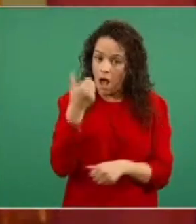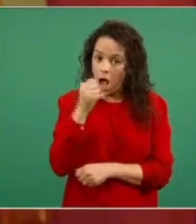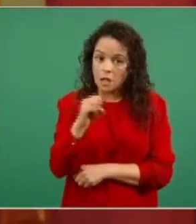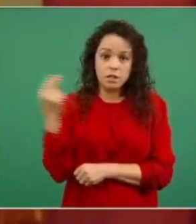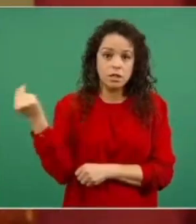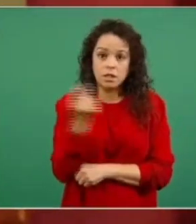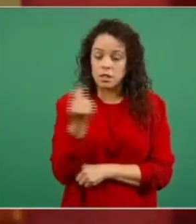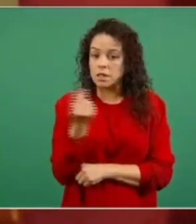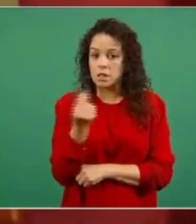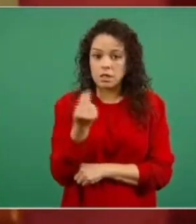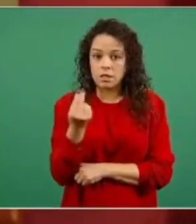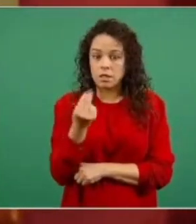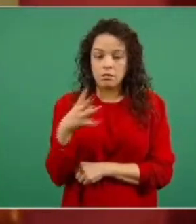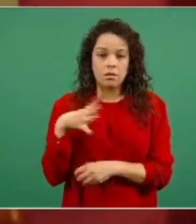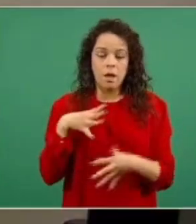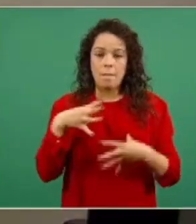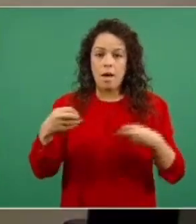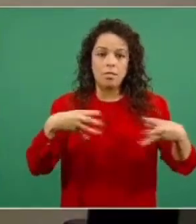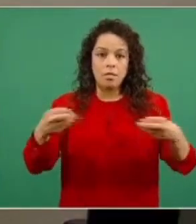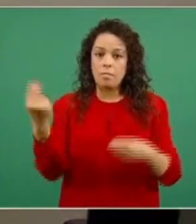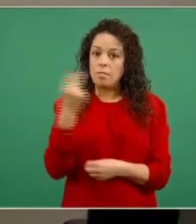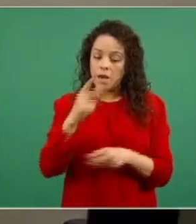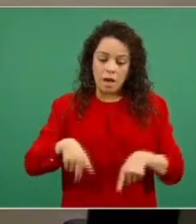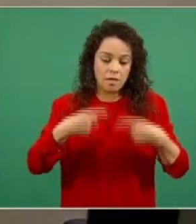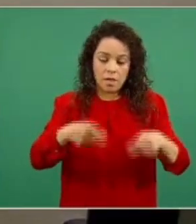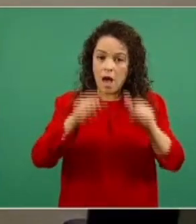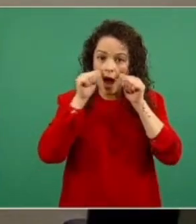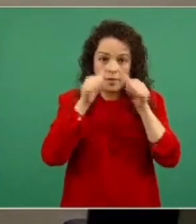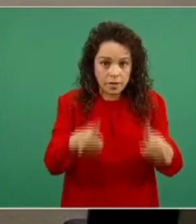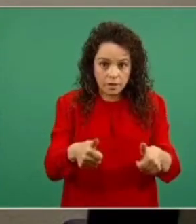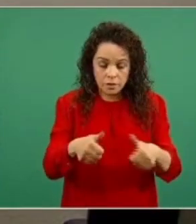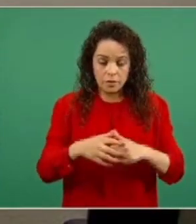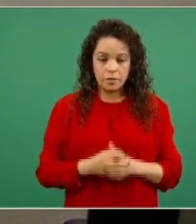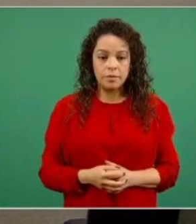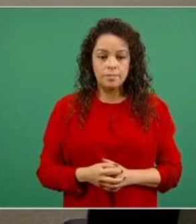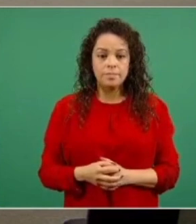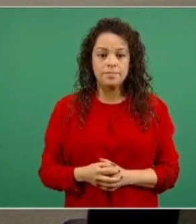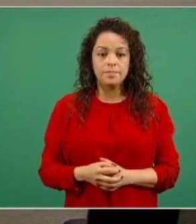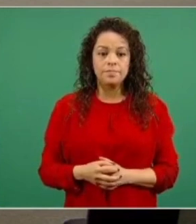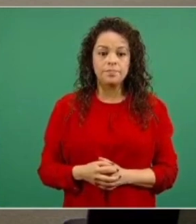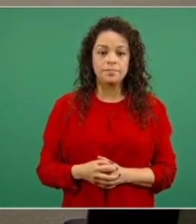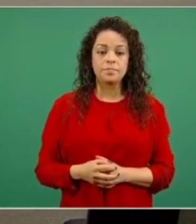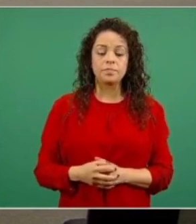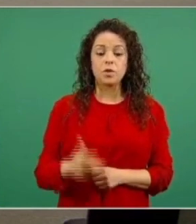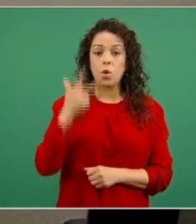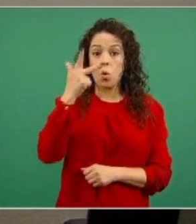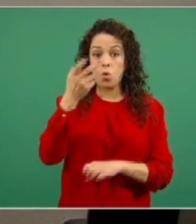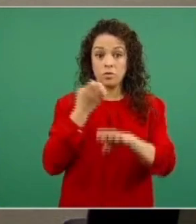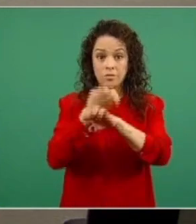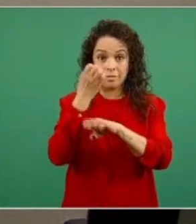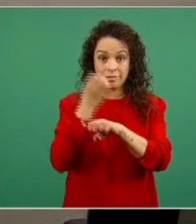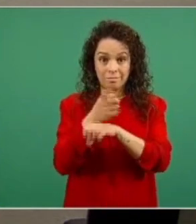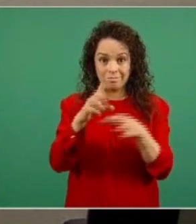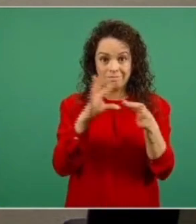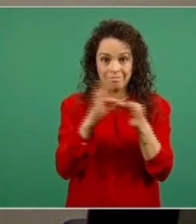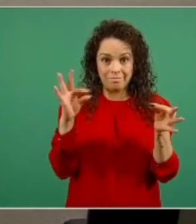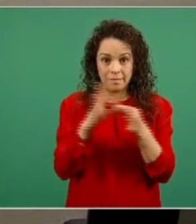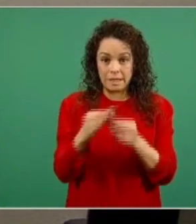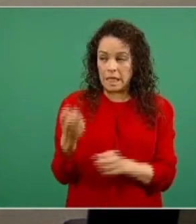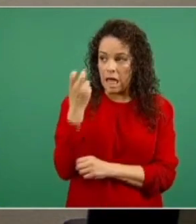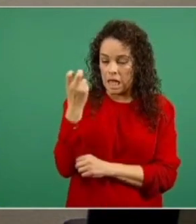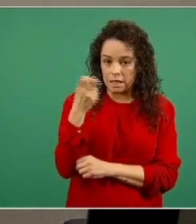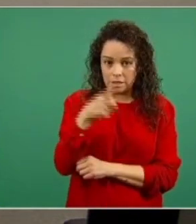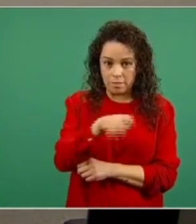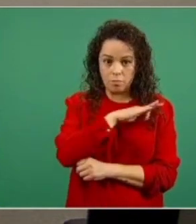como un solo sistema de salud. La siguiente, son estos 8 estados de los que hemos estado hablando, te pueden pasar la